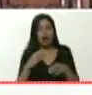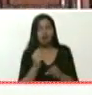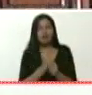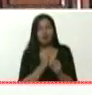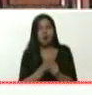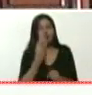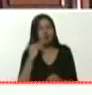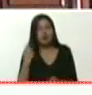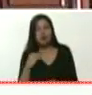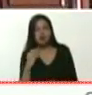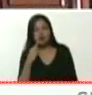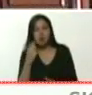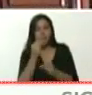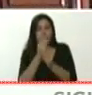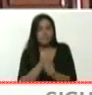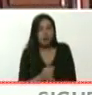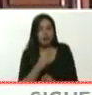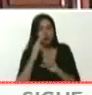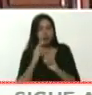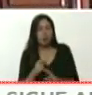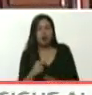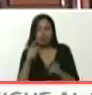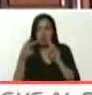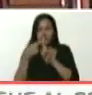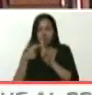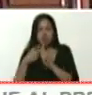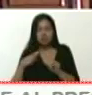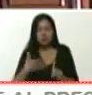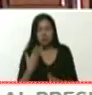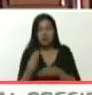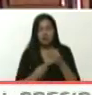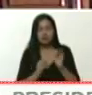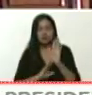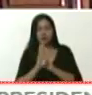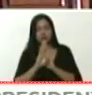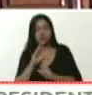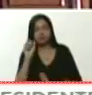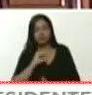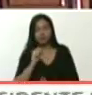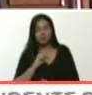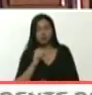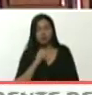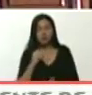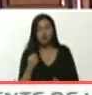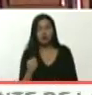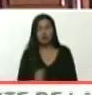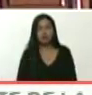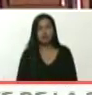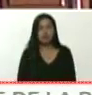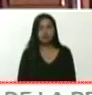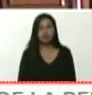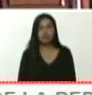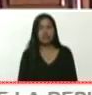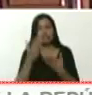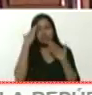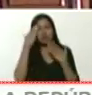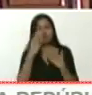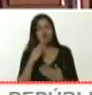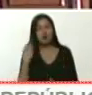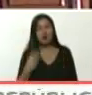Juvenil. Y espero resultados positivos y avances de corto, mediano y largo plazo. Saludos a la